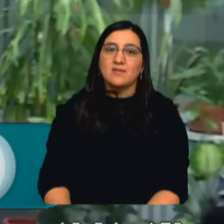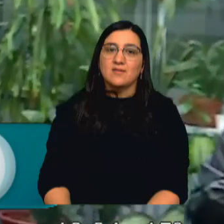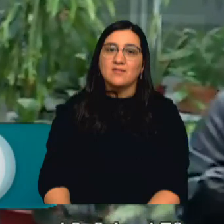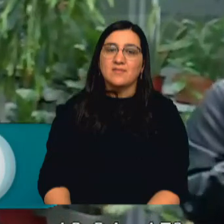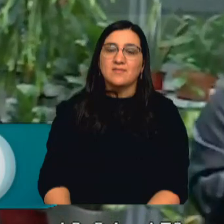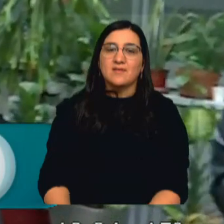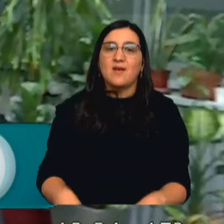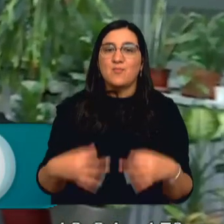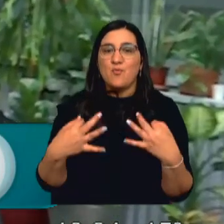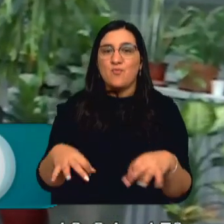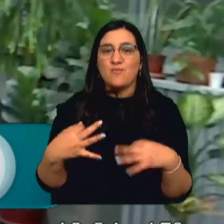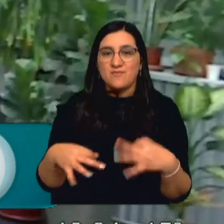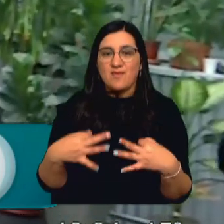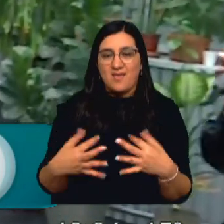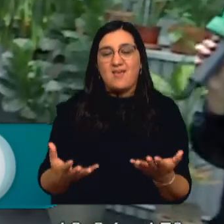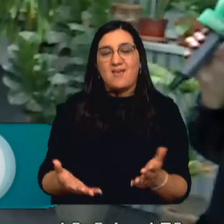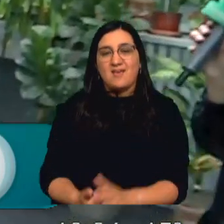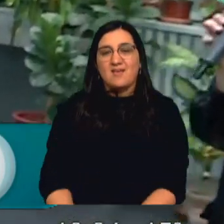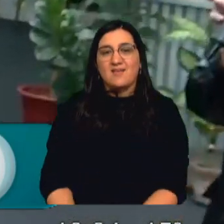¡Ah! Claro, bueno,